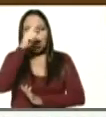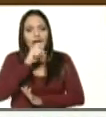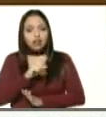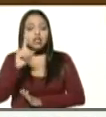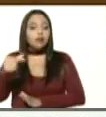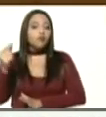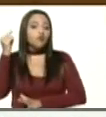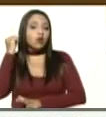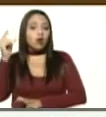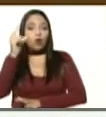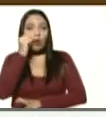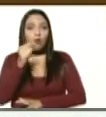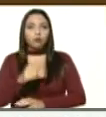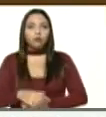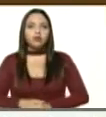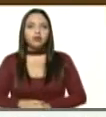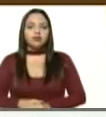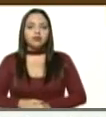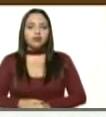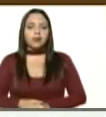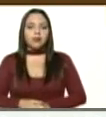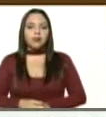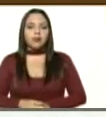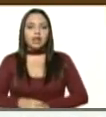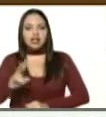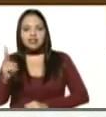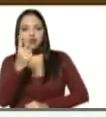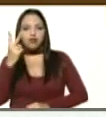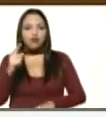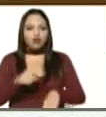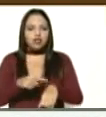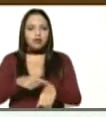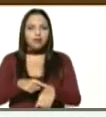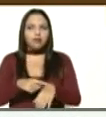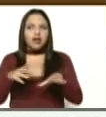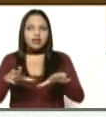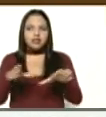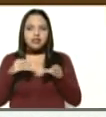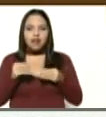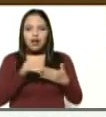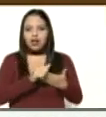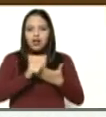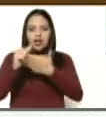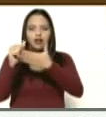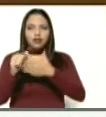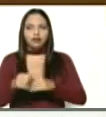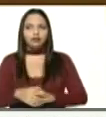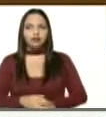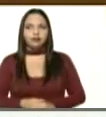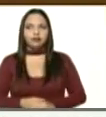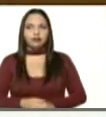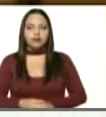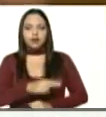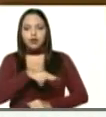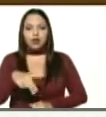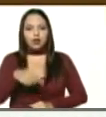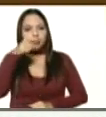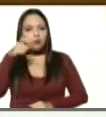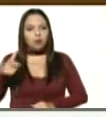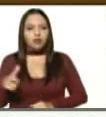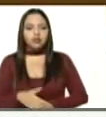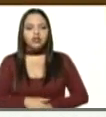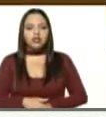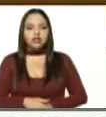y mujeres que en este segundo momento asumieron la vanguardia y el liderazgo de nuestro pueblo, y entre ellos,